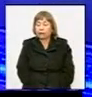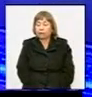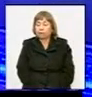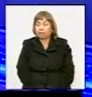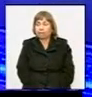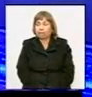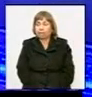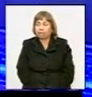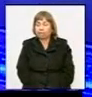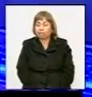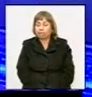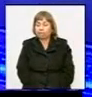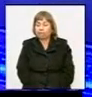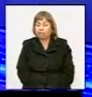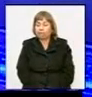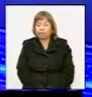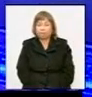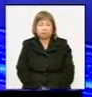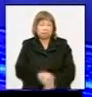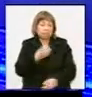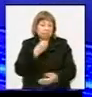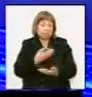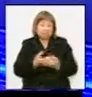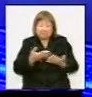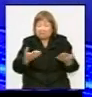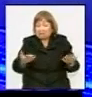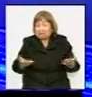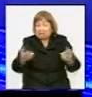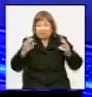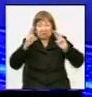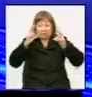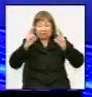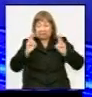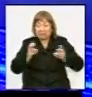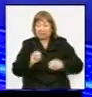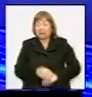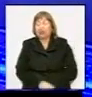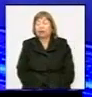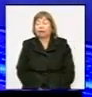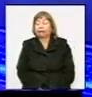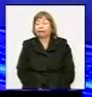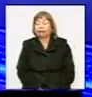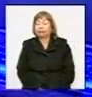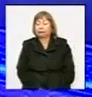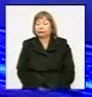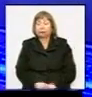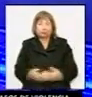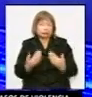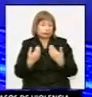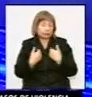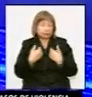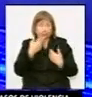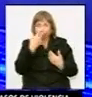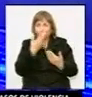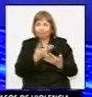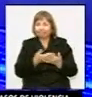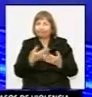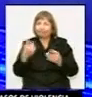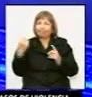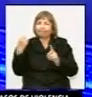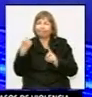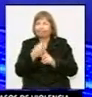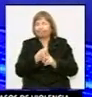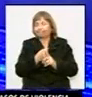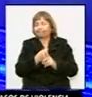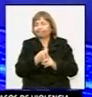Bueno, sin duda hay temas que tienen que ver con los agravios